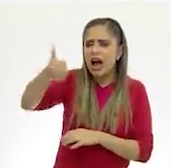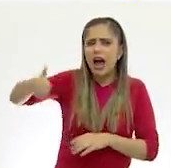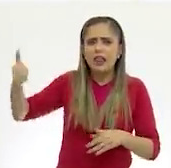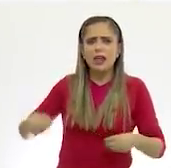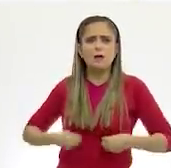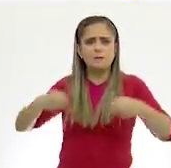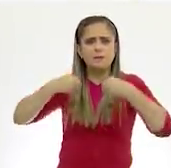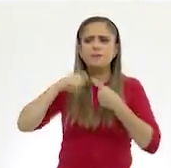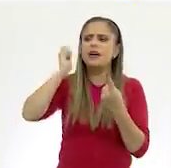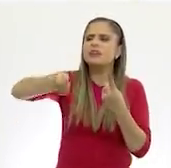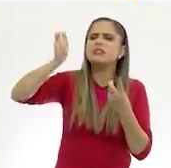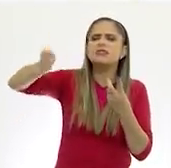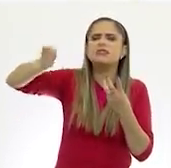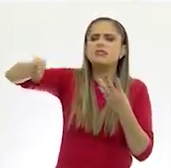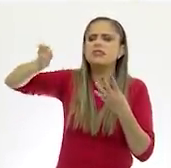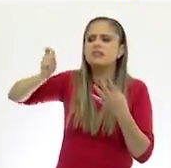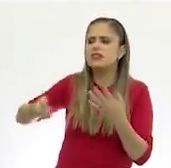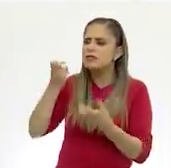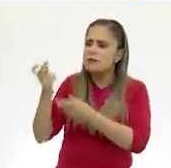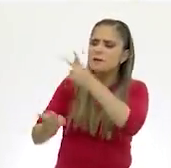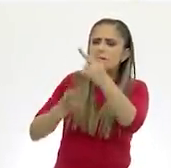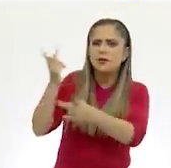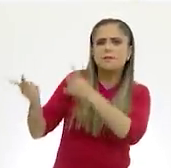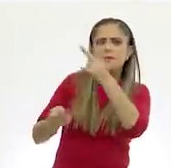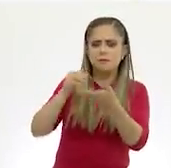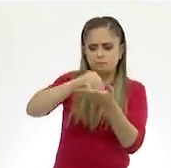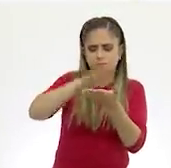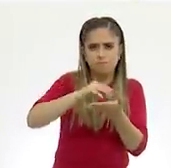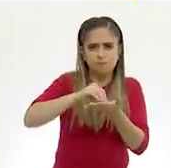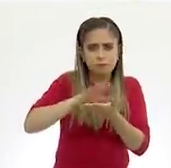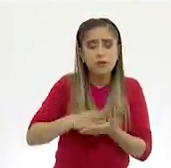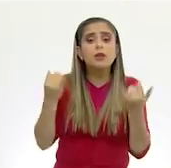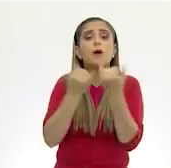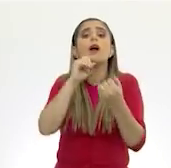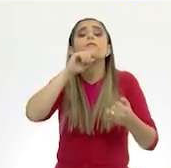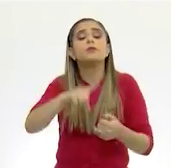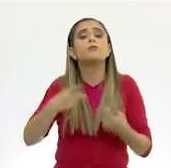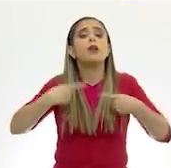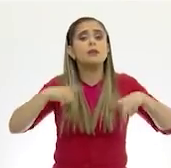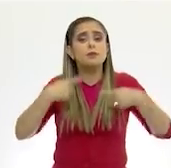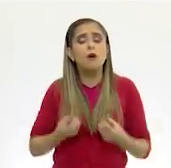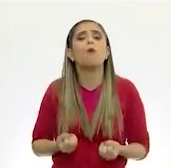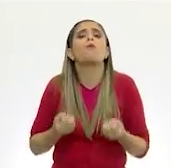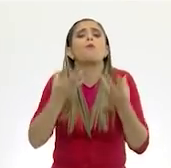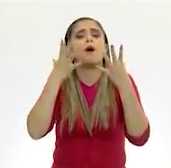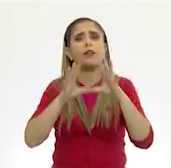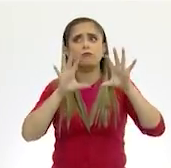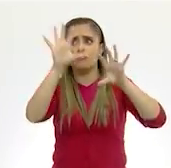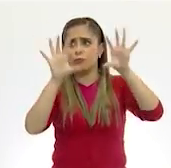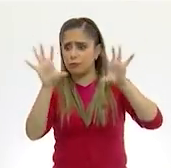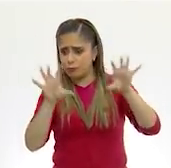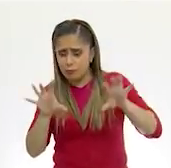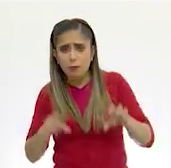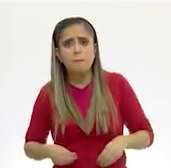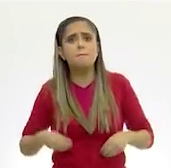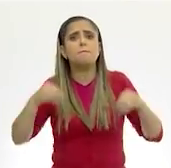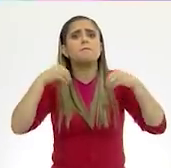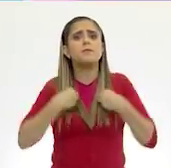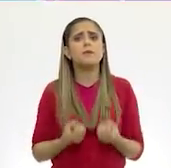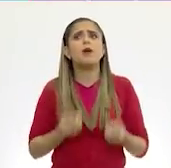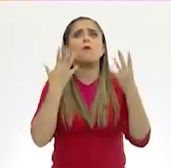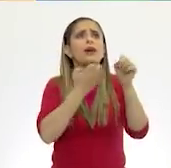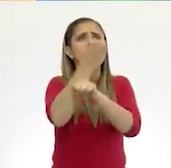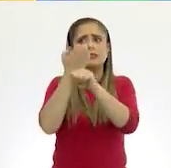Además, un censo nos puede decir cómo se distribuyen las personas a lo largo y ancho del país. Por